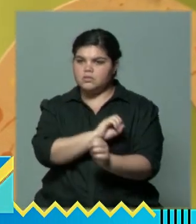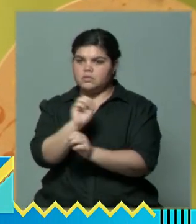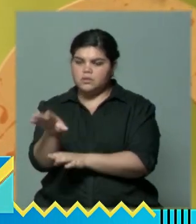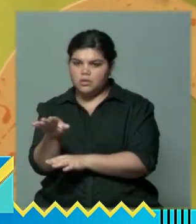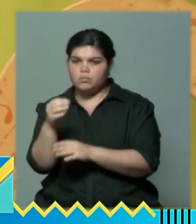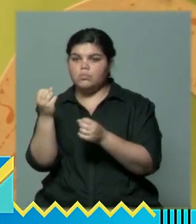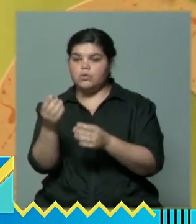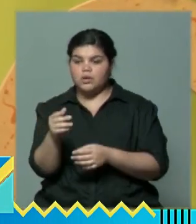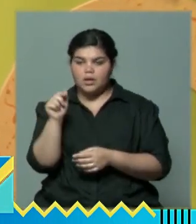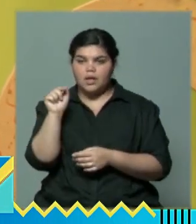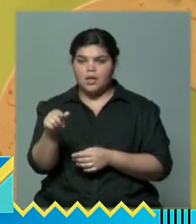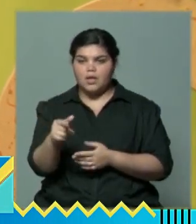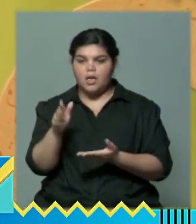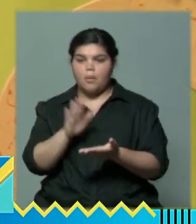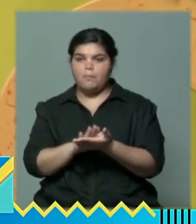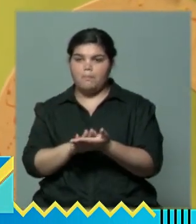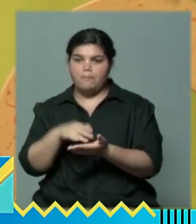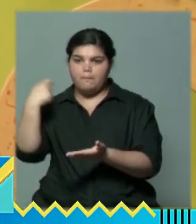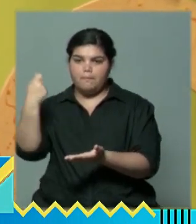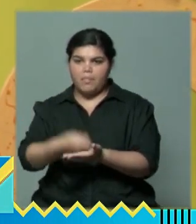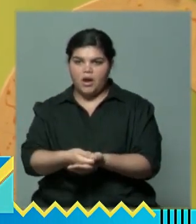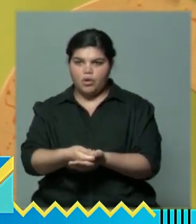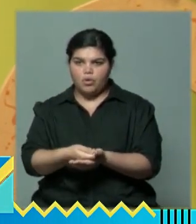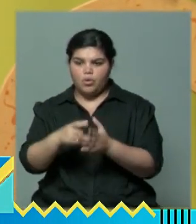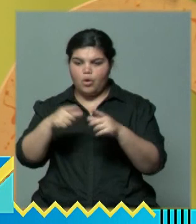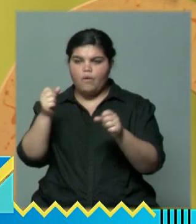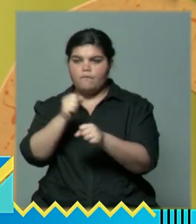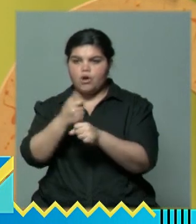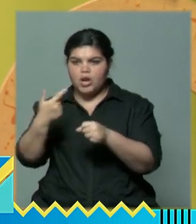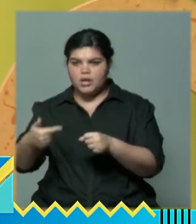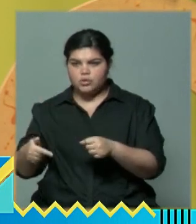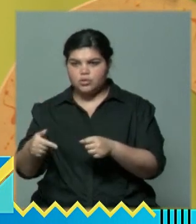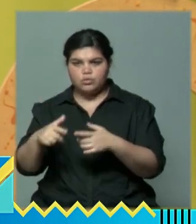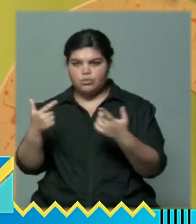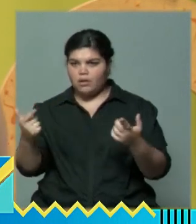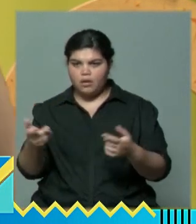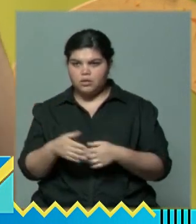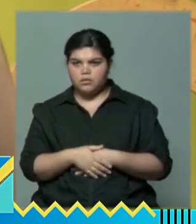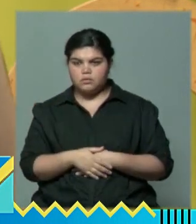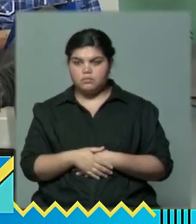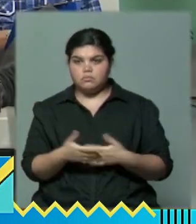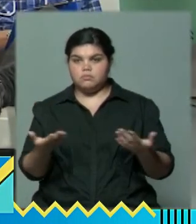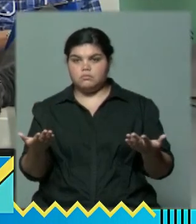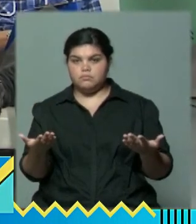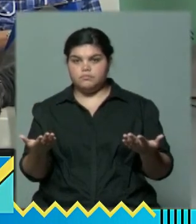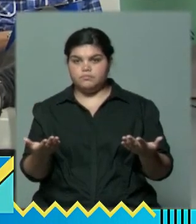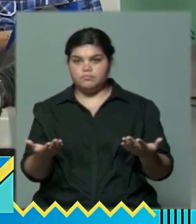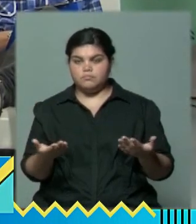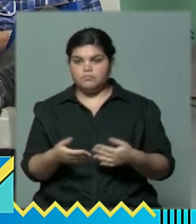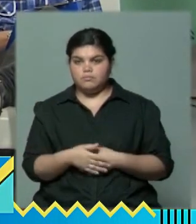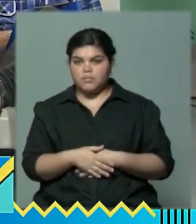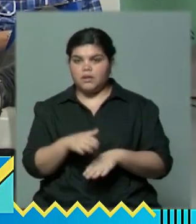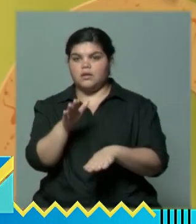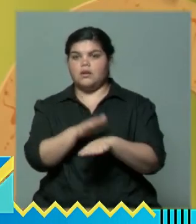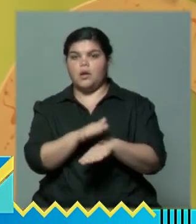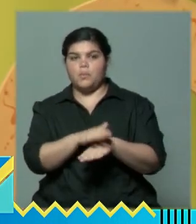no poder demostrar el pago del boleto con la Redbus. Pero el señor fulano que maneja